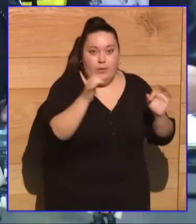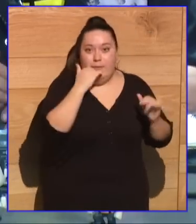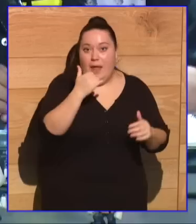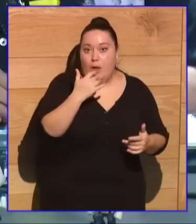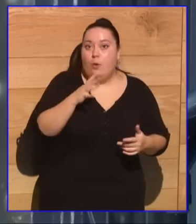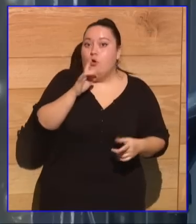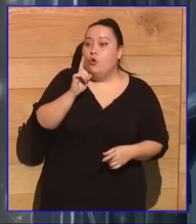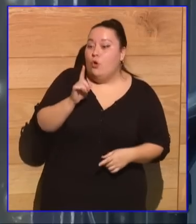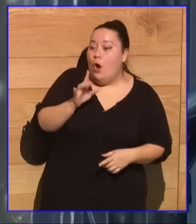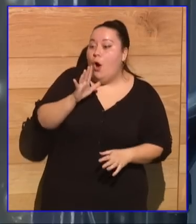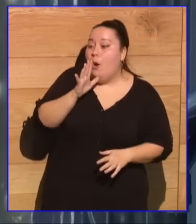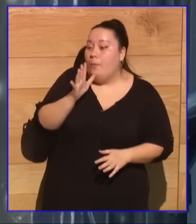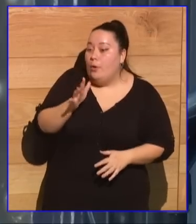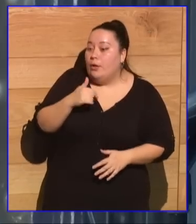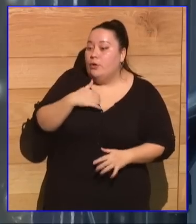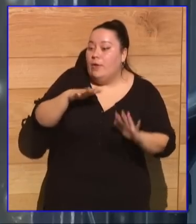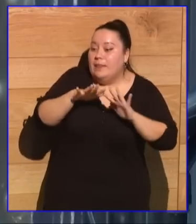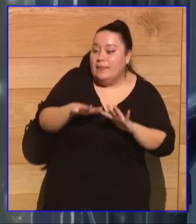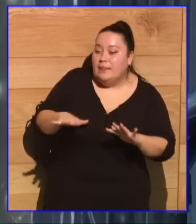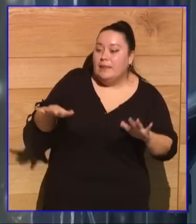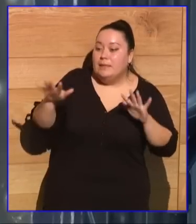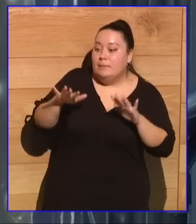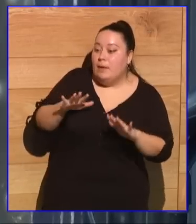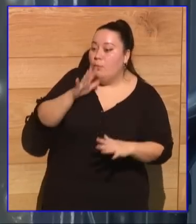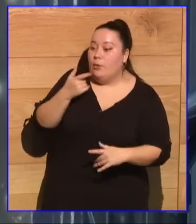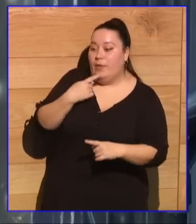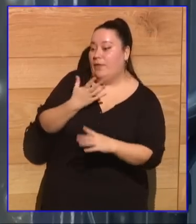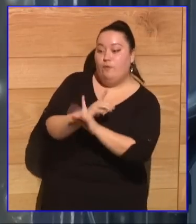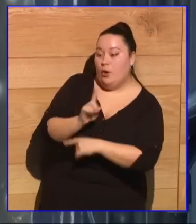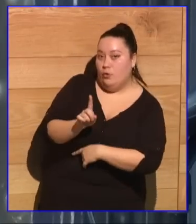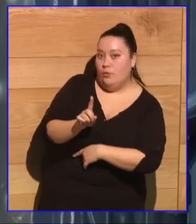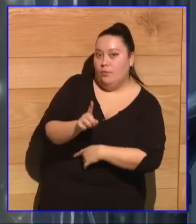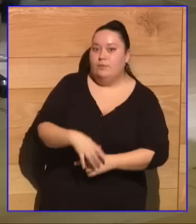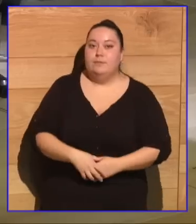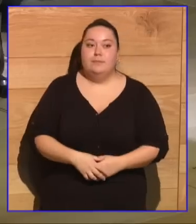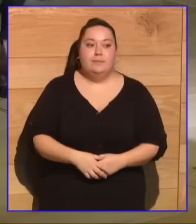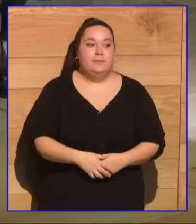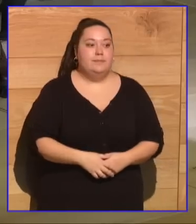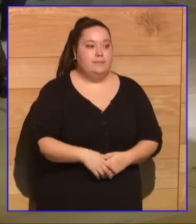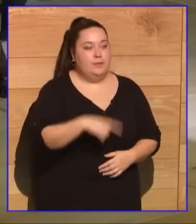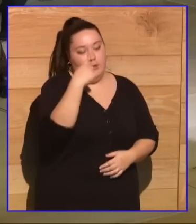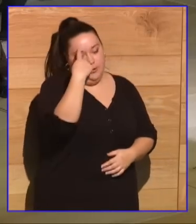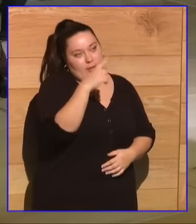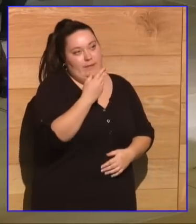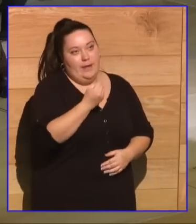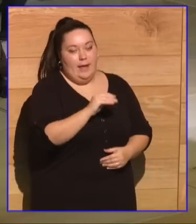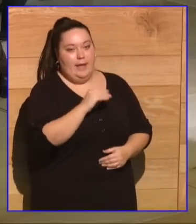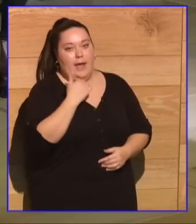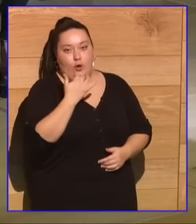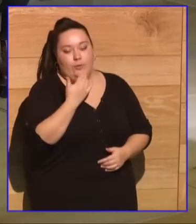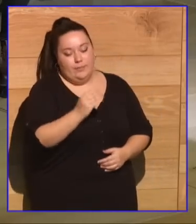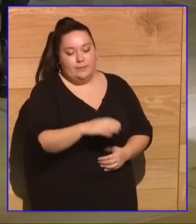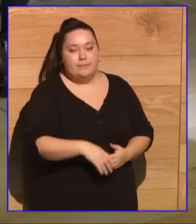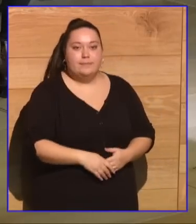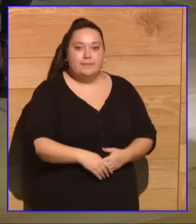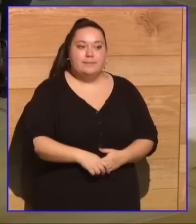algo. porque quiero ir muy despacio para no decir follar, por ejemplo. No. Sabía que había algún clickbait de estos, como se diga.